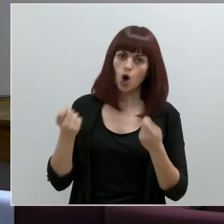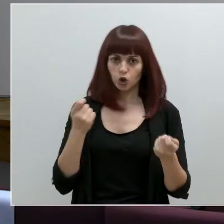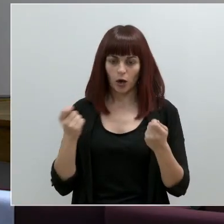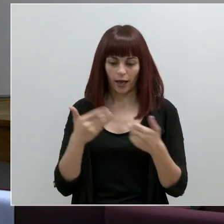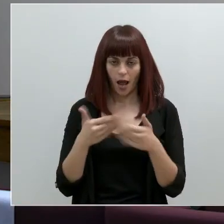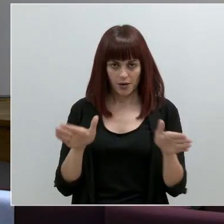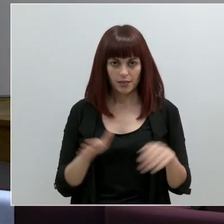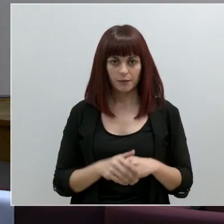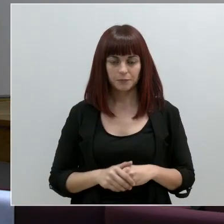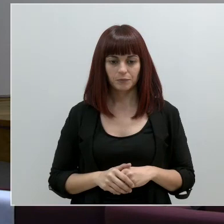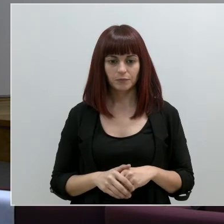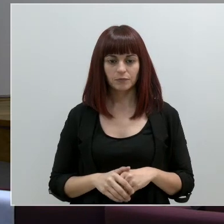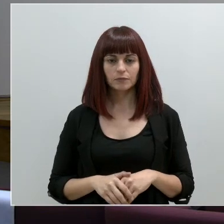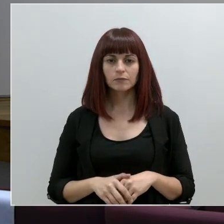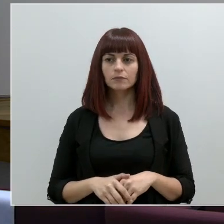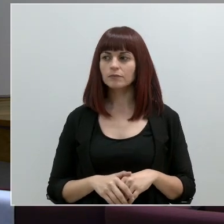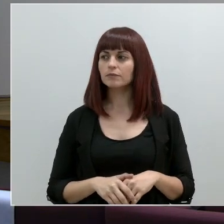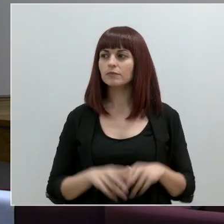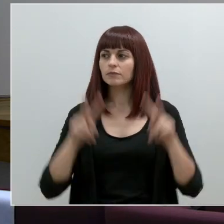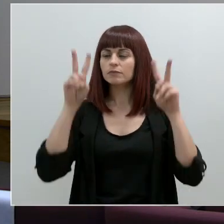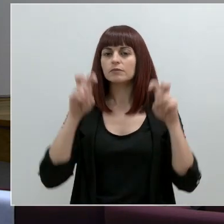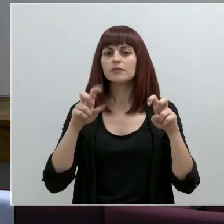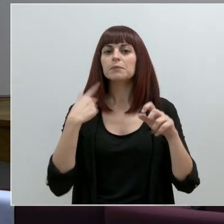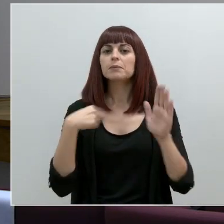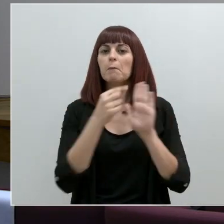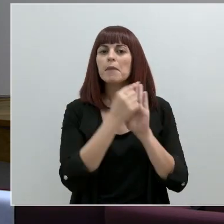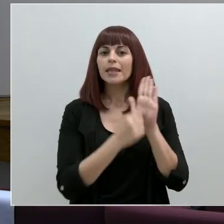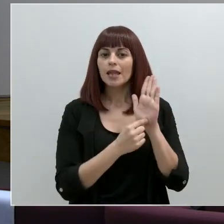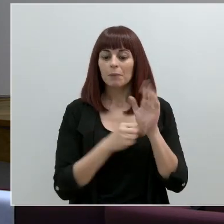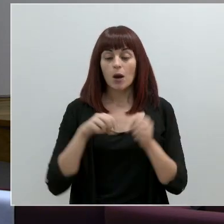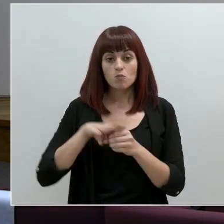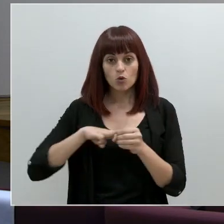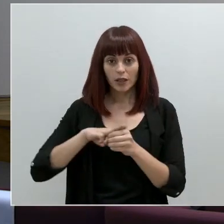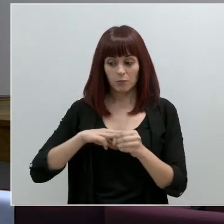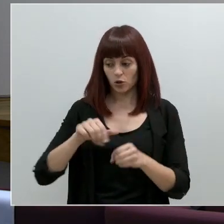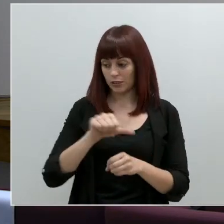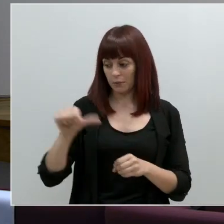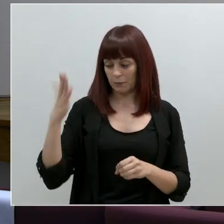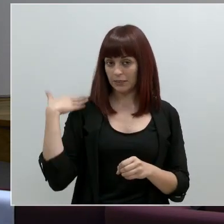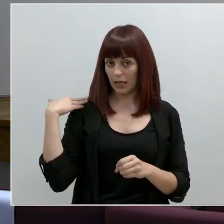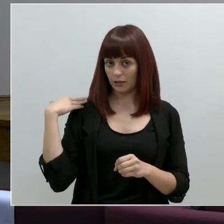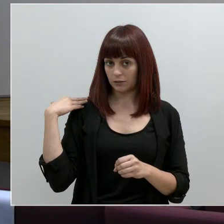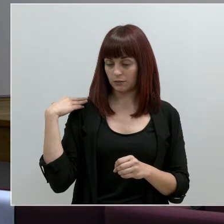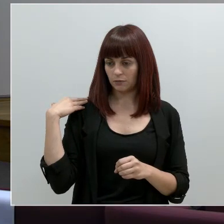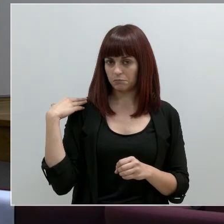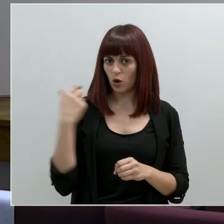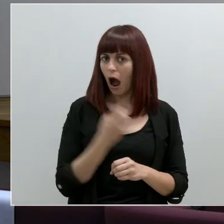una aclaración. Prorroga esas medidas para los municipios afectados la semana pasada, aunque algunos de ellos ya no tienen sentencia ni